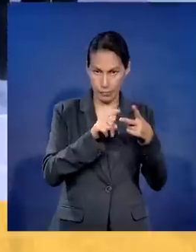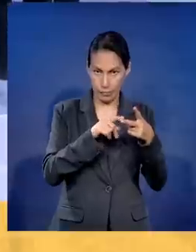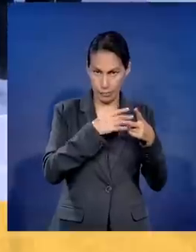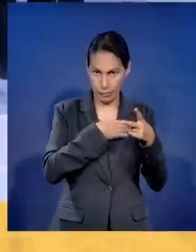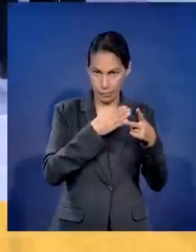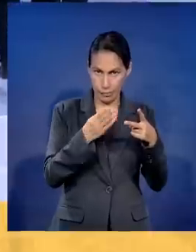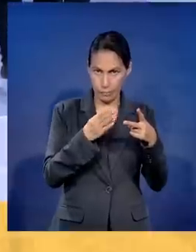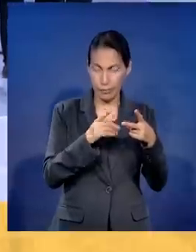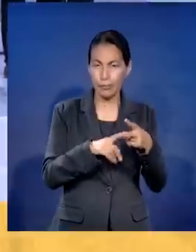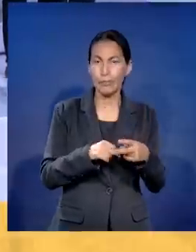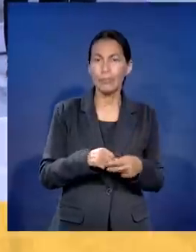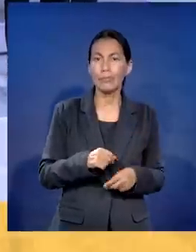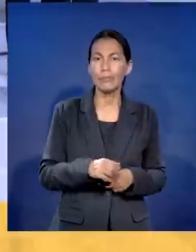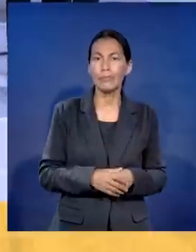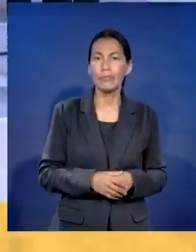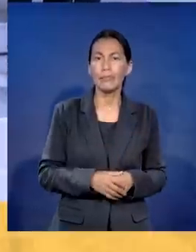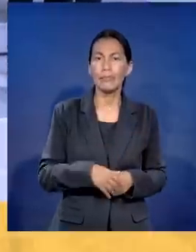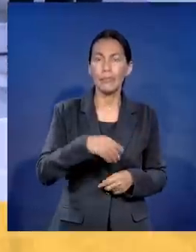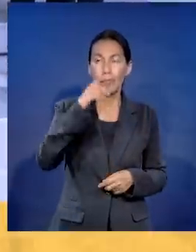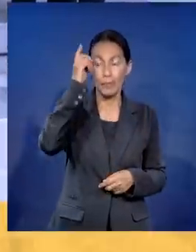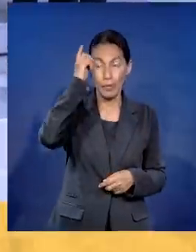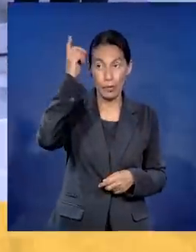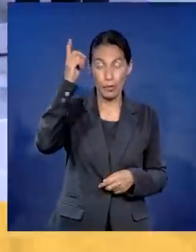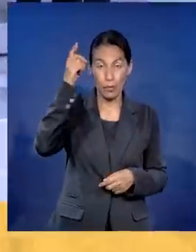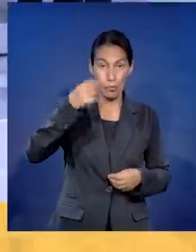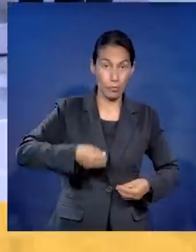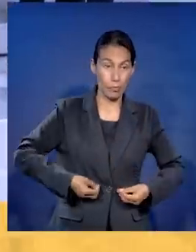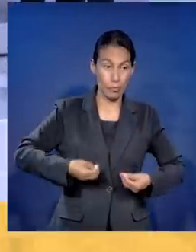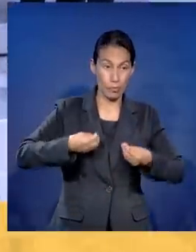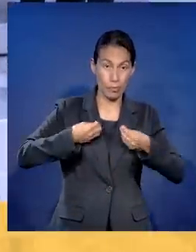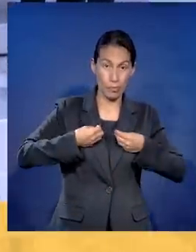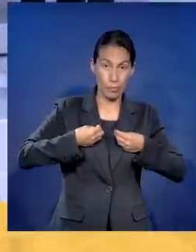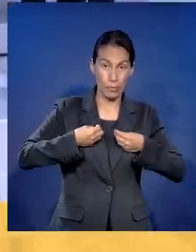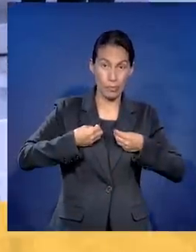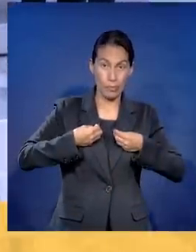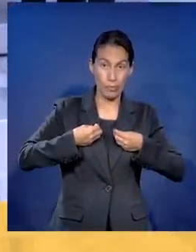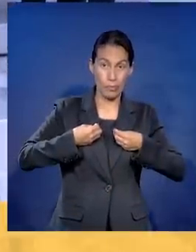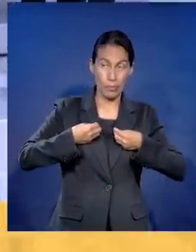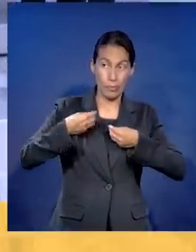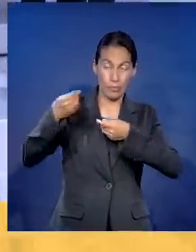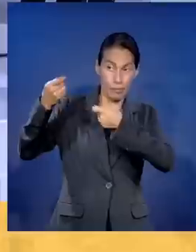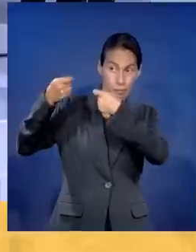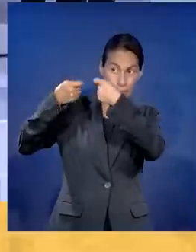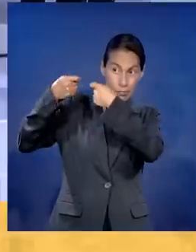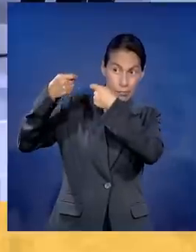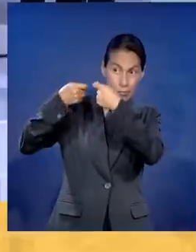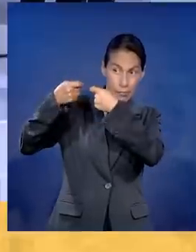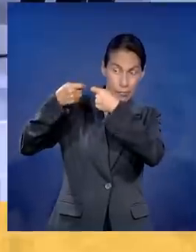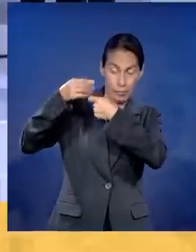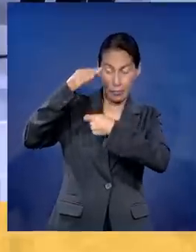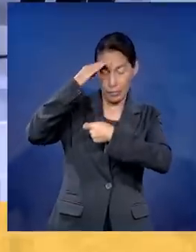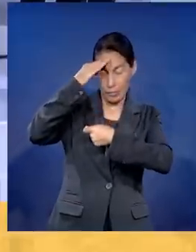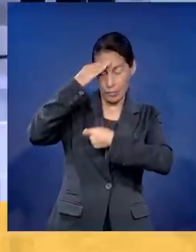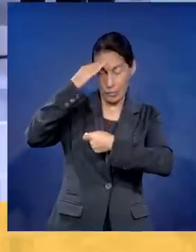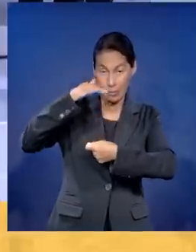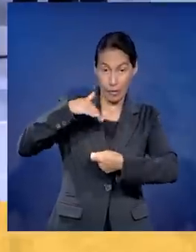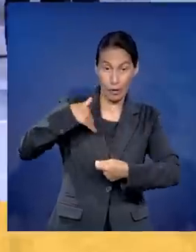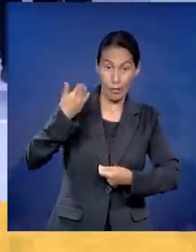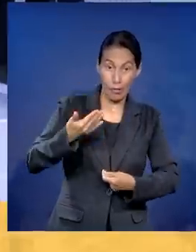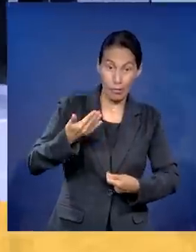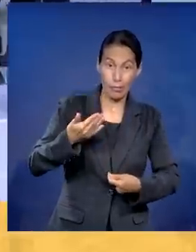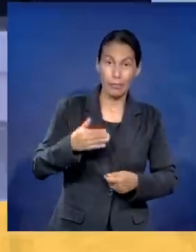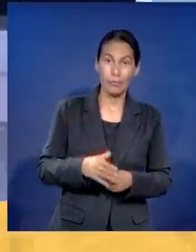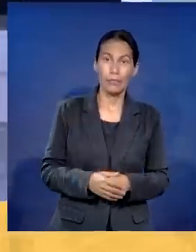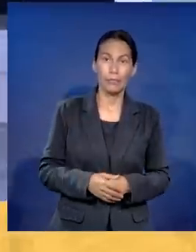Esta es la buena noticia cuando Dios toma la vida de una persona hace un milagro en la mente por favor